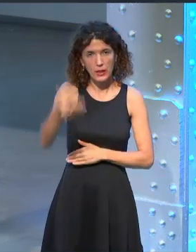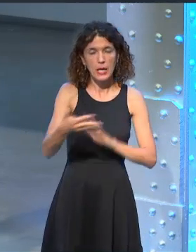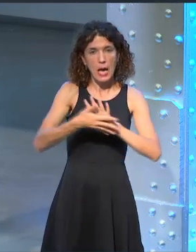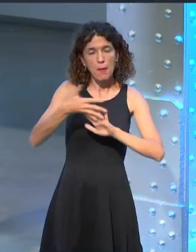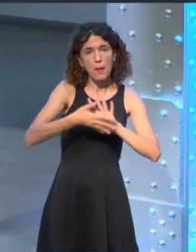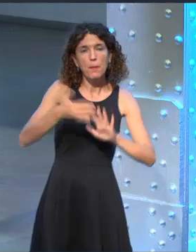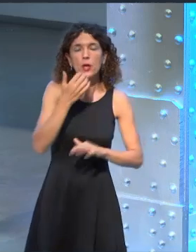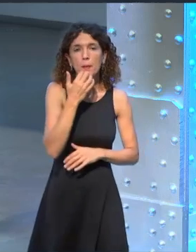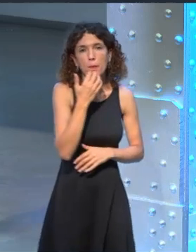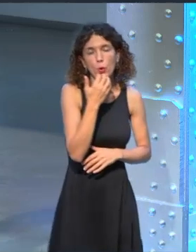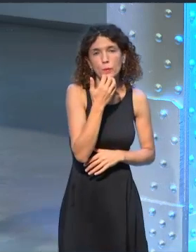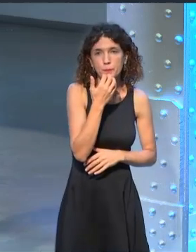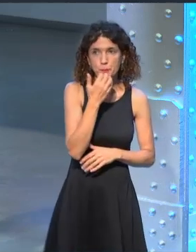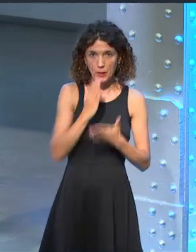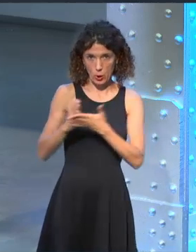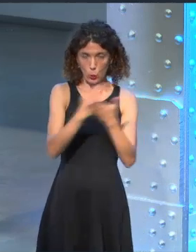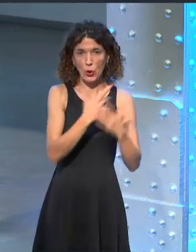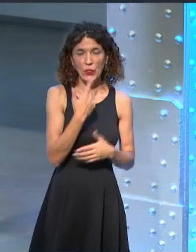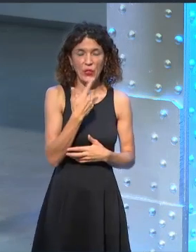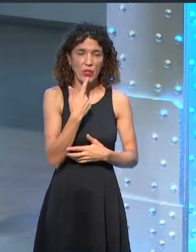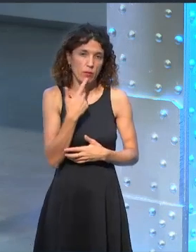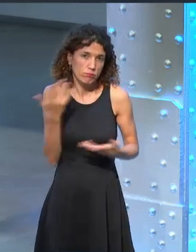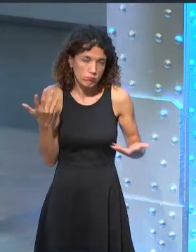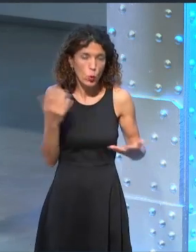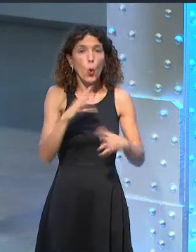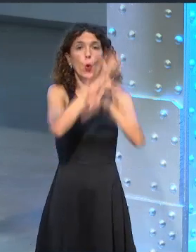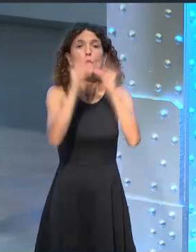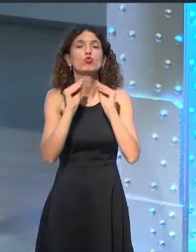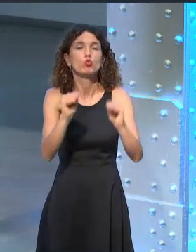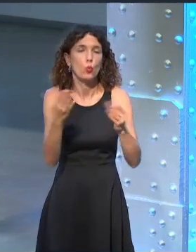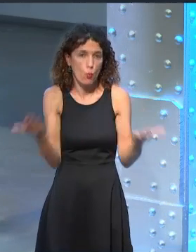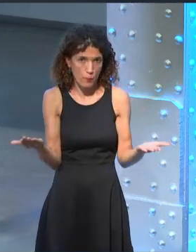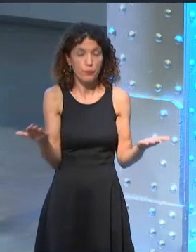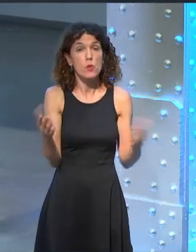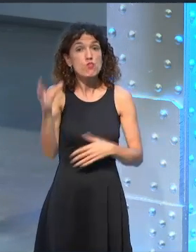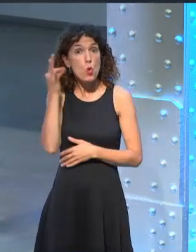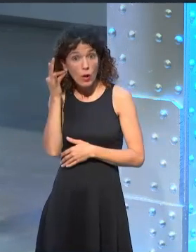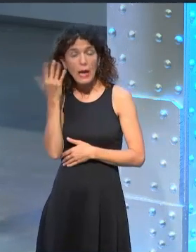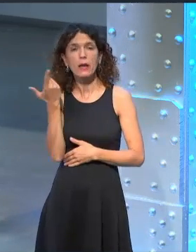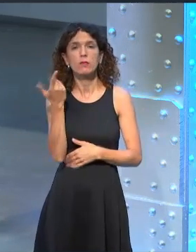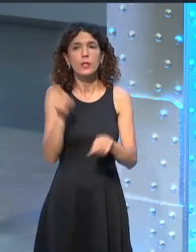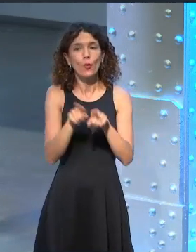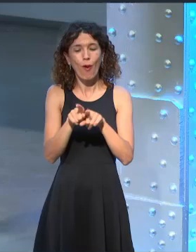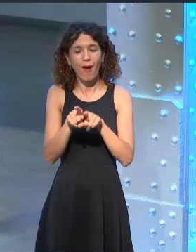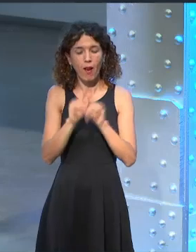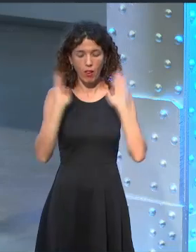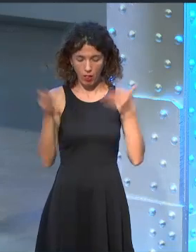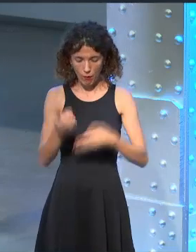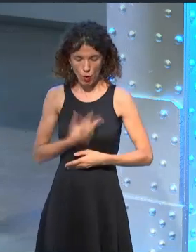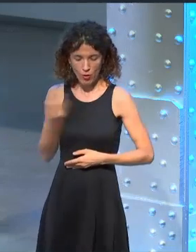es bueno, o sea, en el estudio dices que, o una de las conclusiones, es que la mujer orienta más su